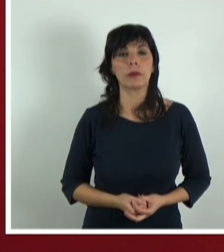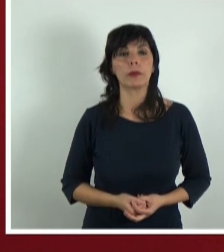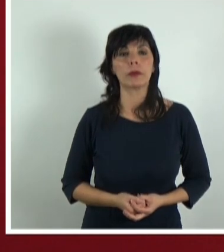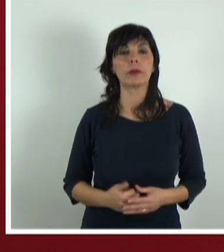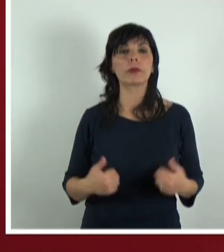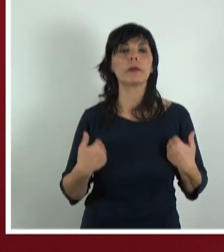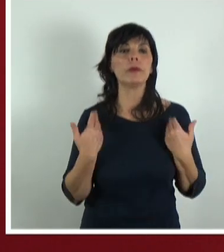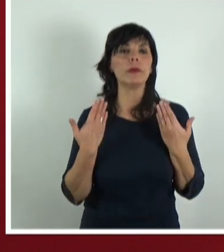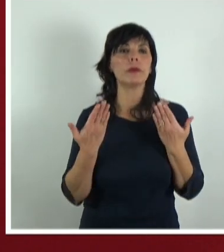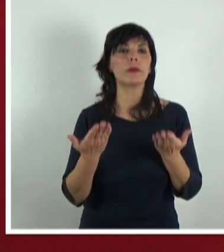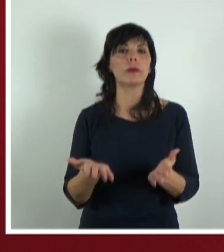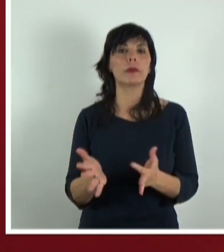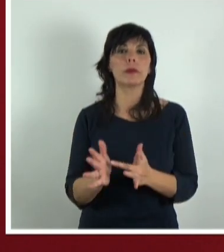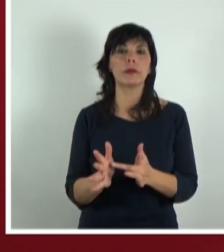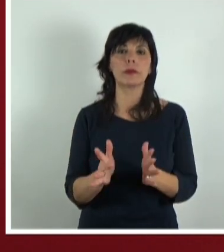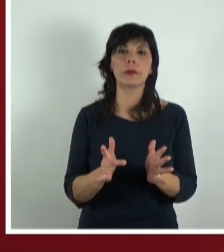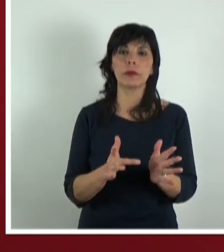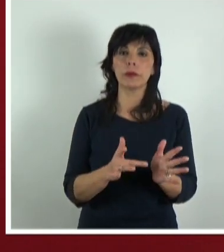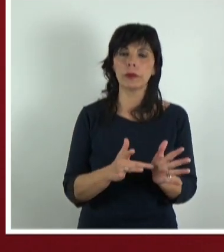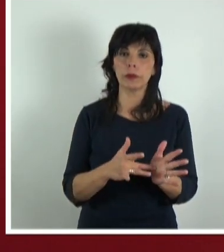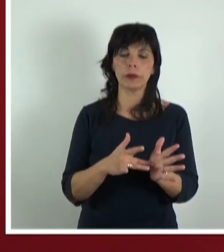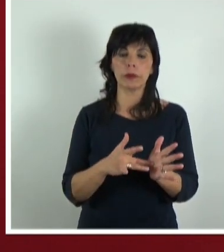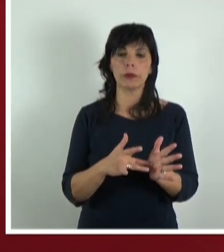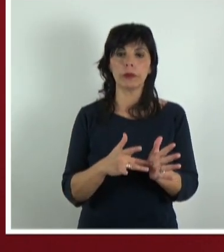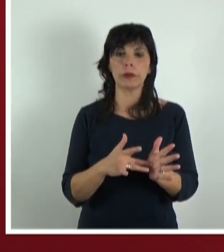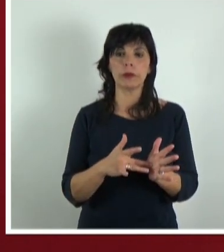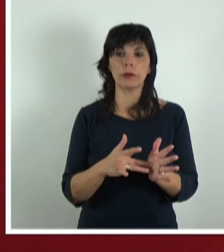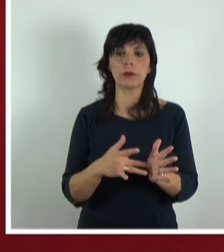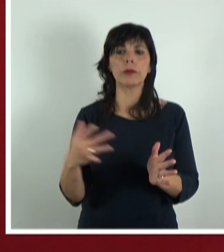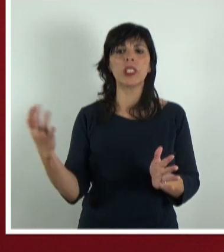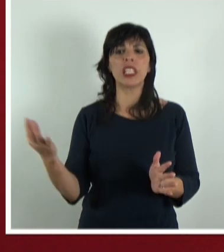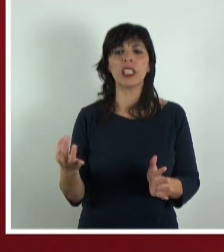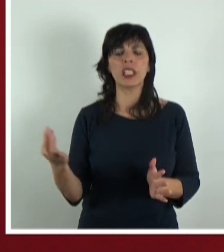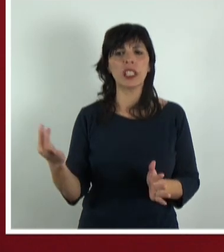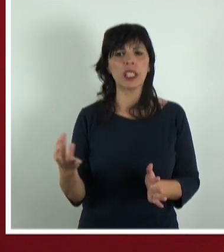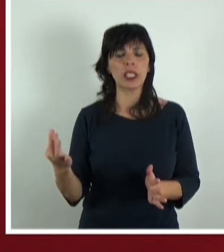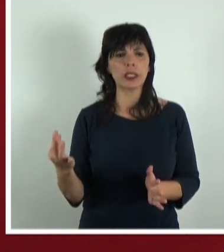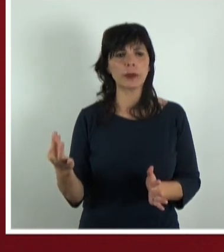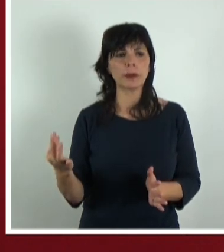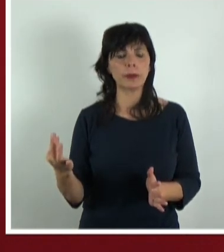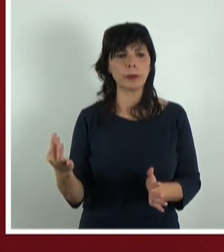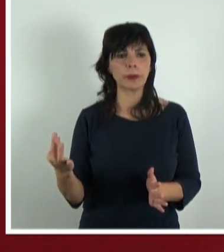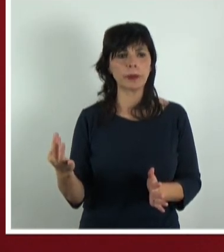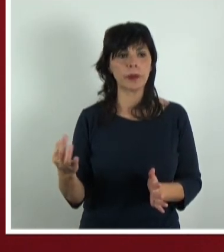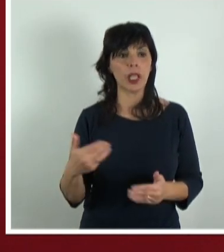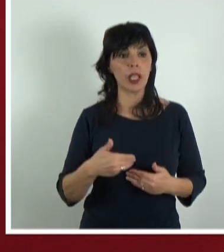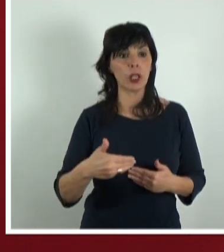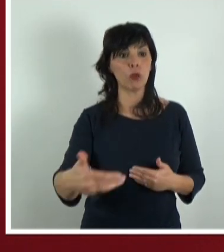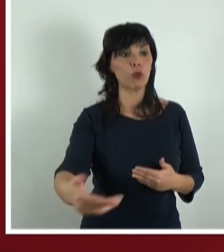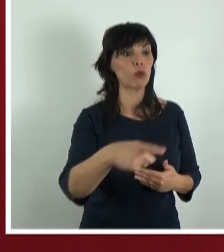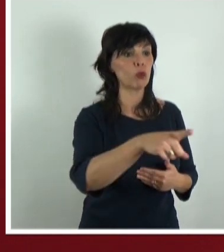La gracia de Jesucristo, querido oyente, es la única garantía que usted y